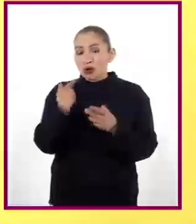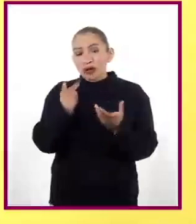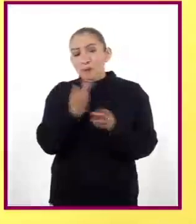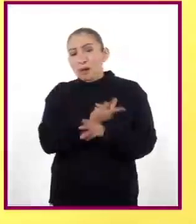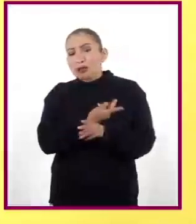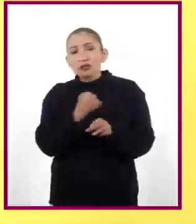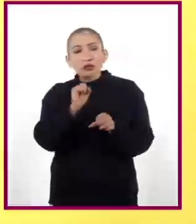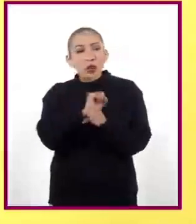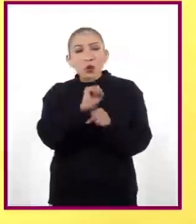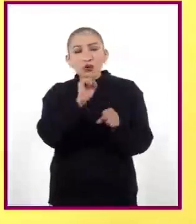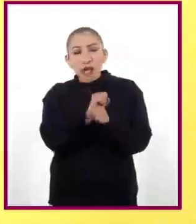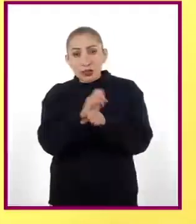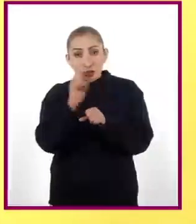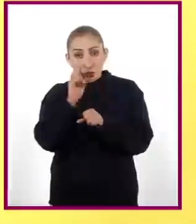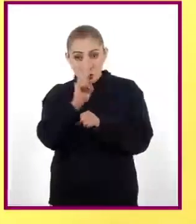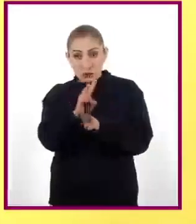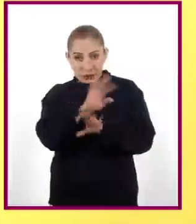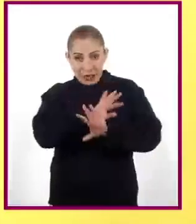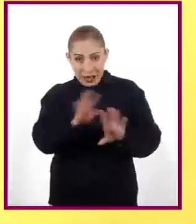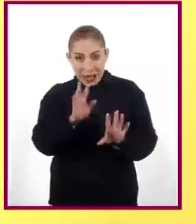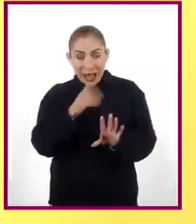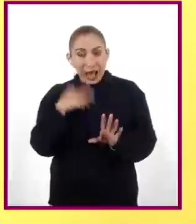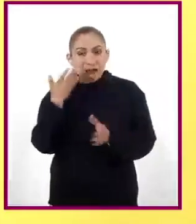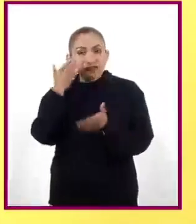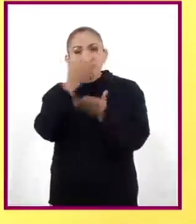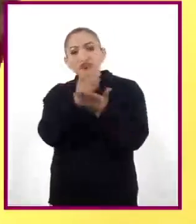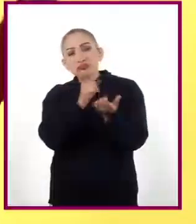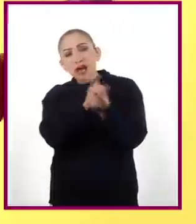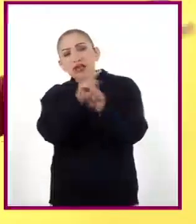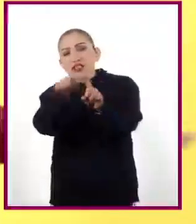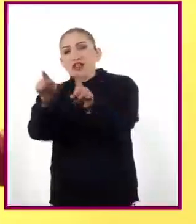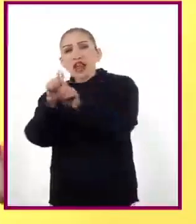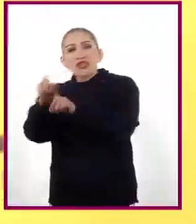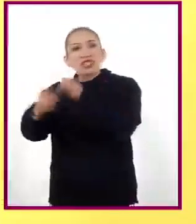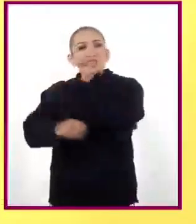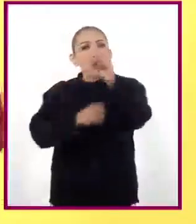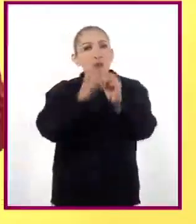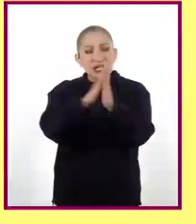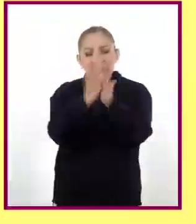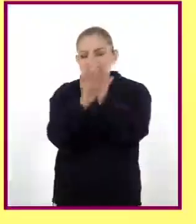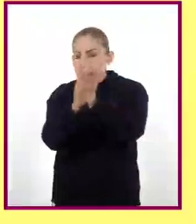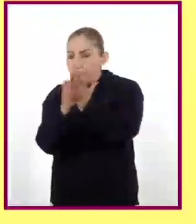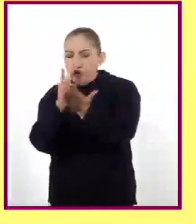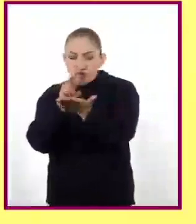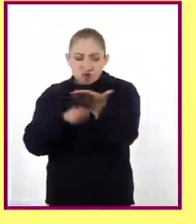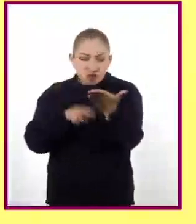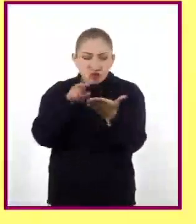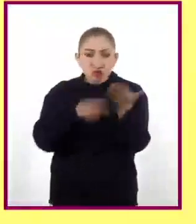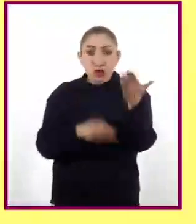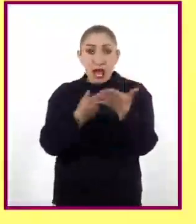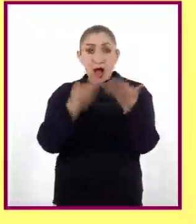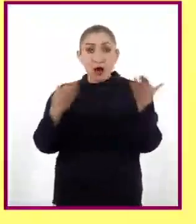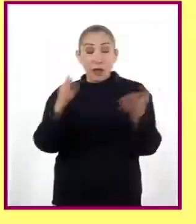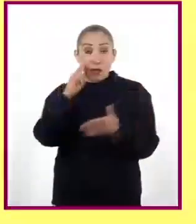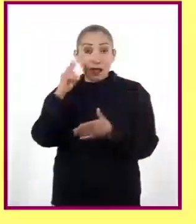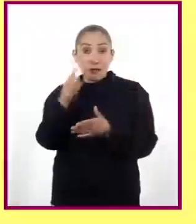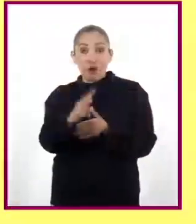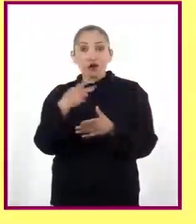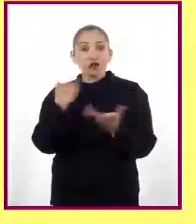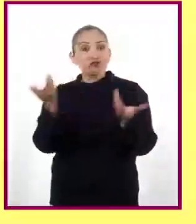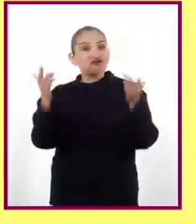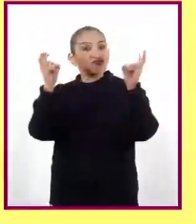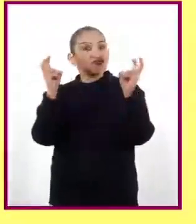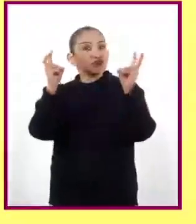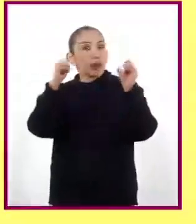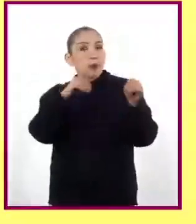por la secundaria, han tenido la oportunidad de acercarse a múltiples obras literarias. En esta ocasión, revisaremos el